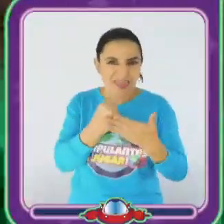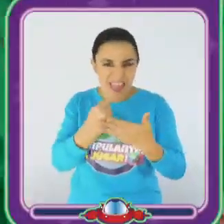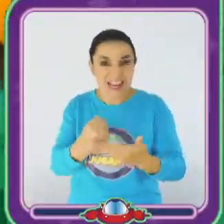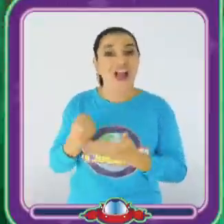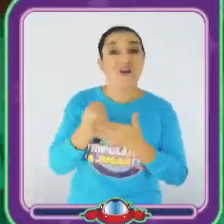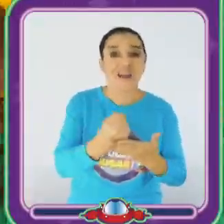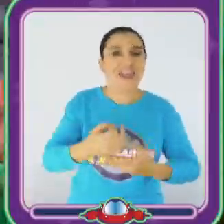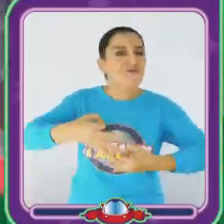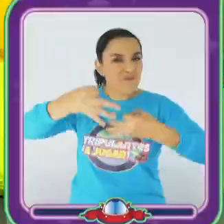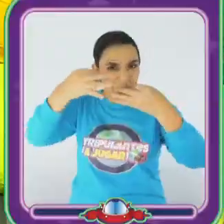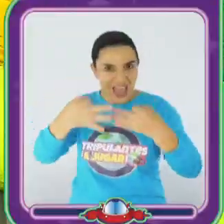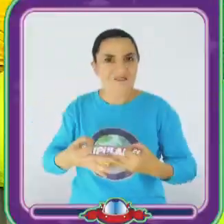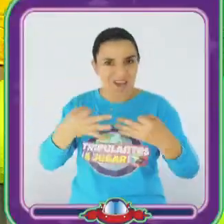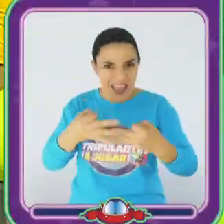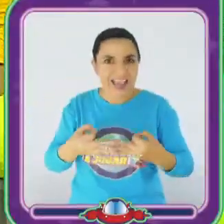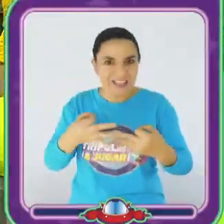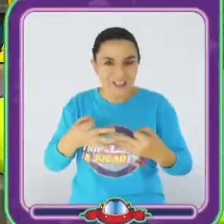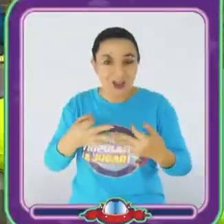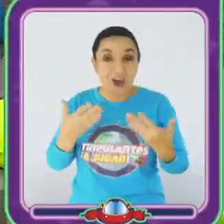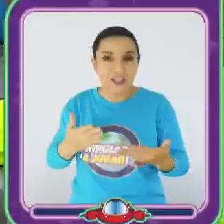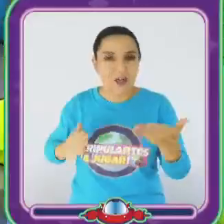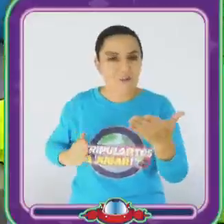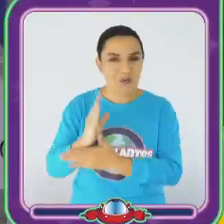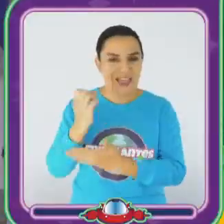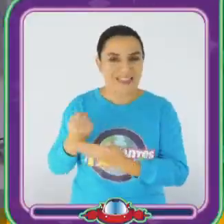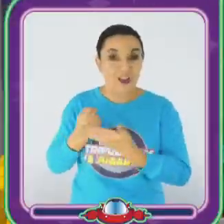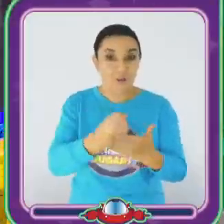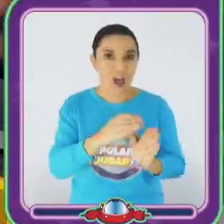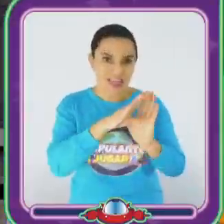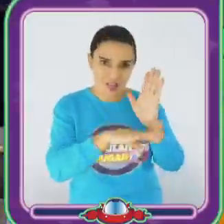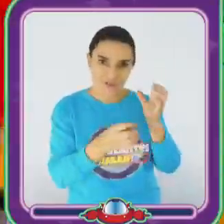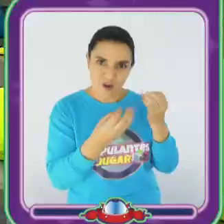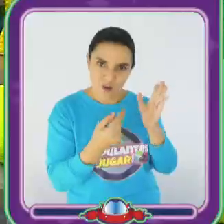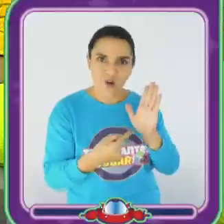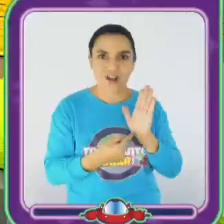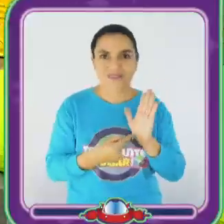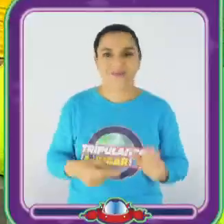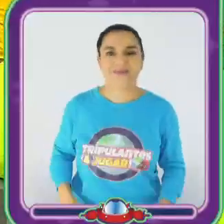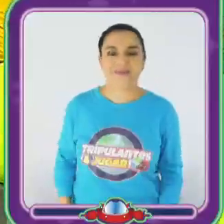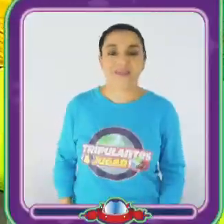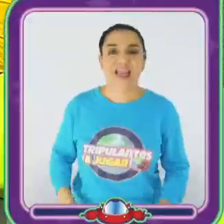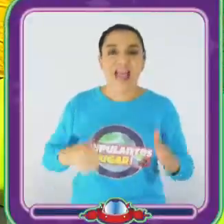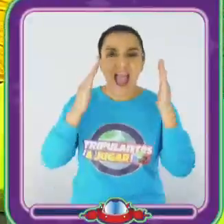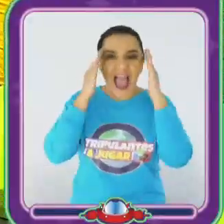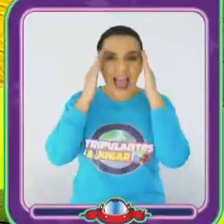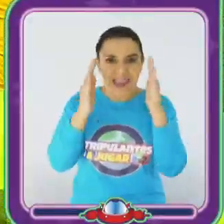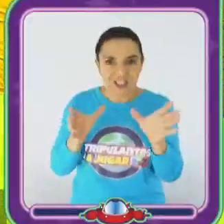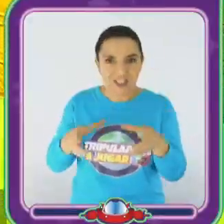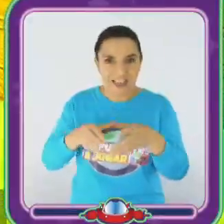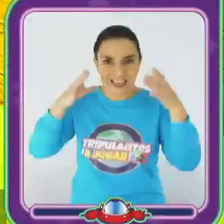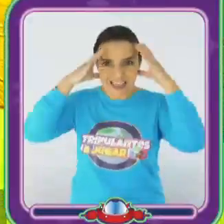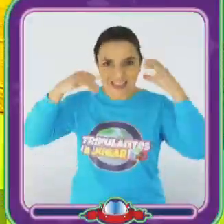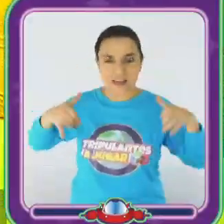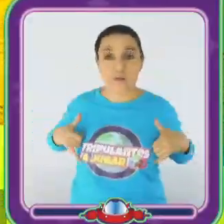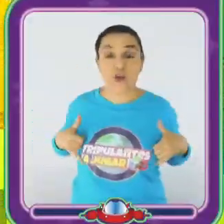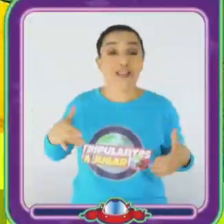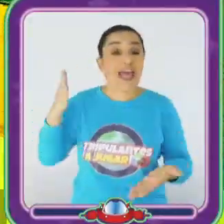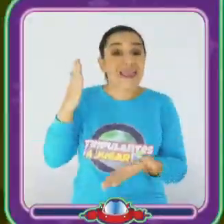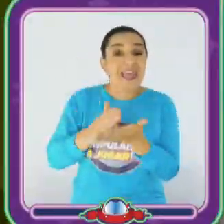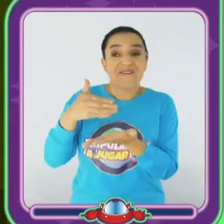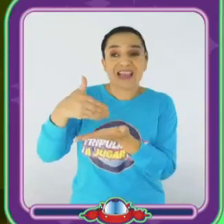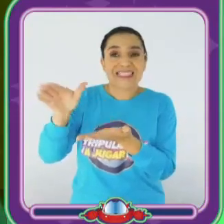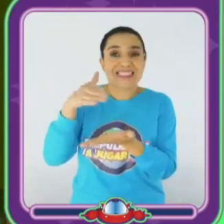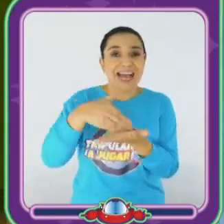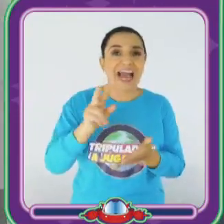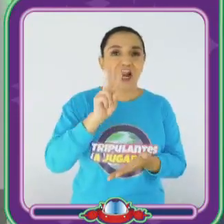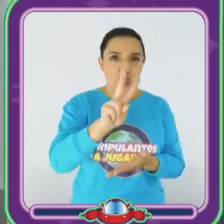¡El comodín! Perfecto, entonces. Se activa el comodín de Dubilú. ¡Uno! Atención, tripulantes.